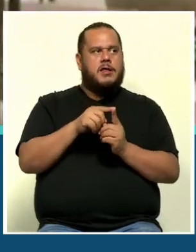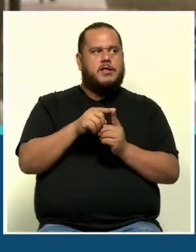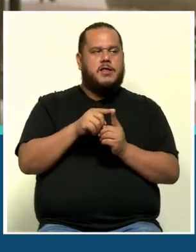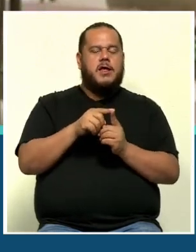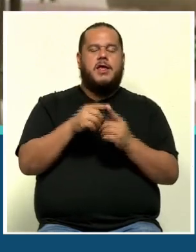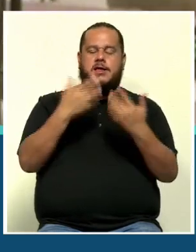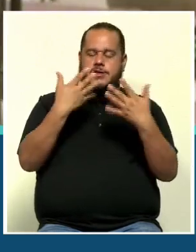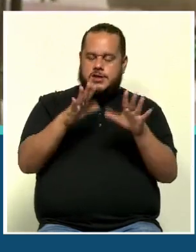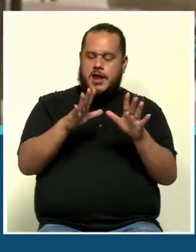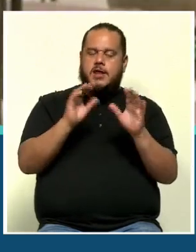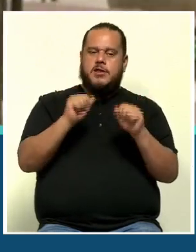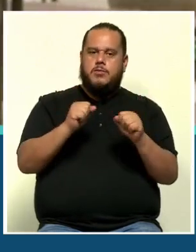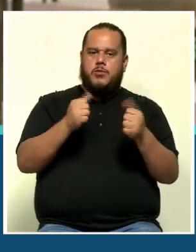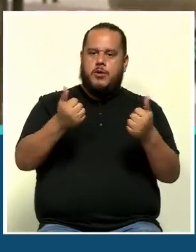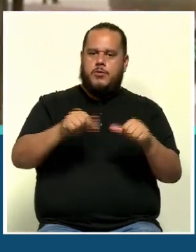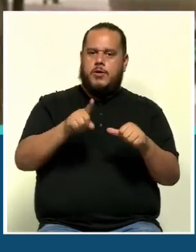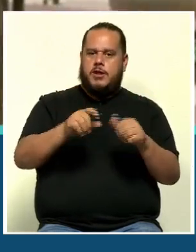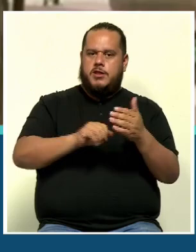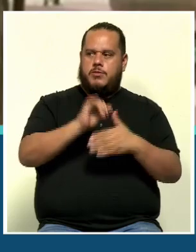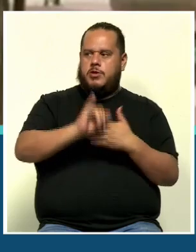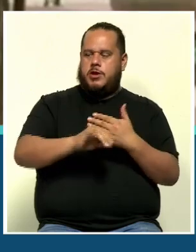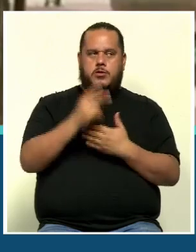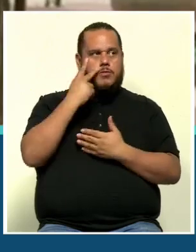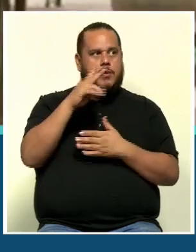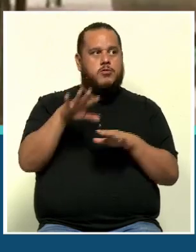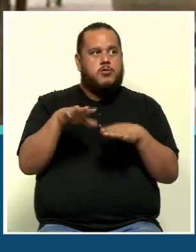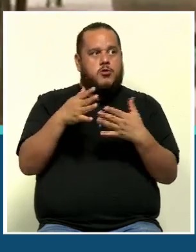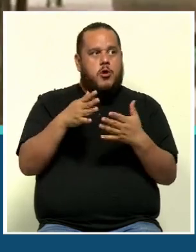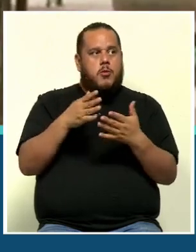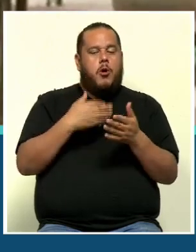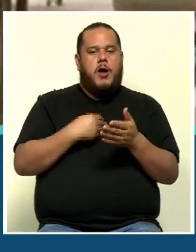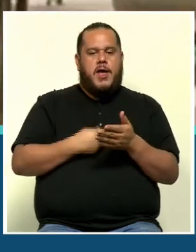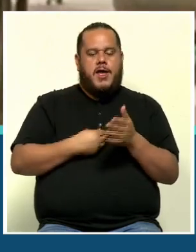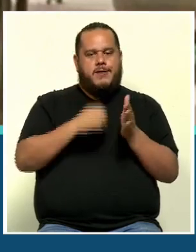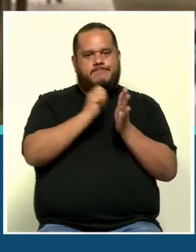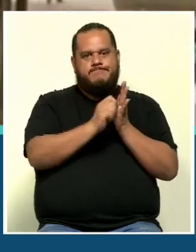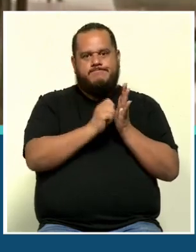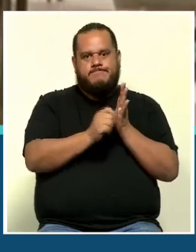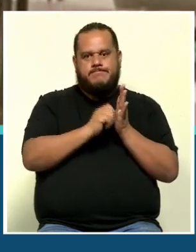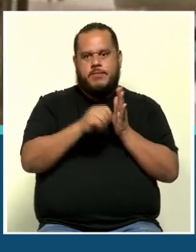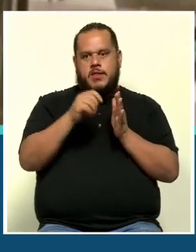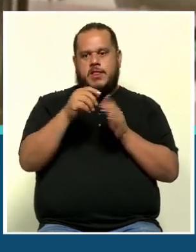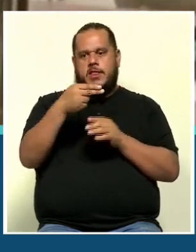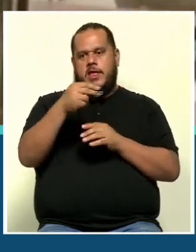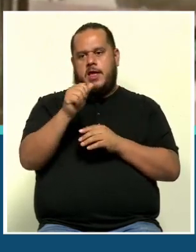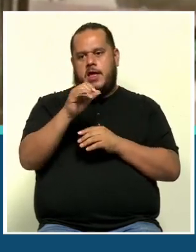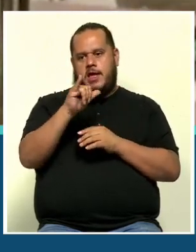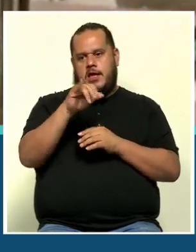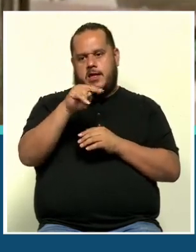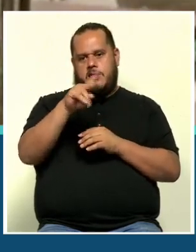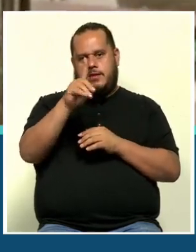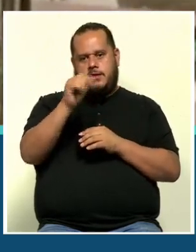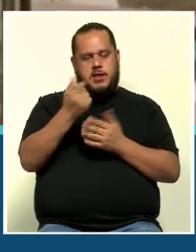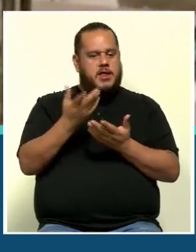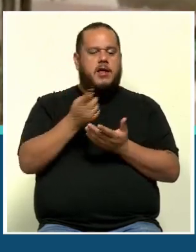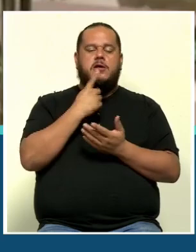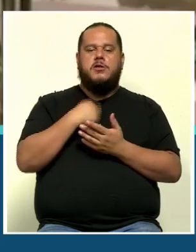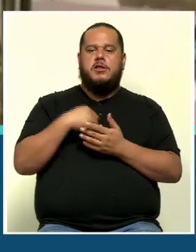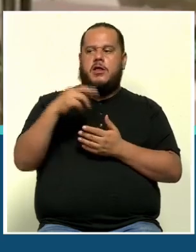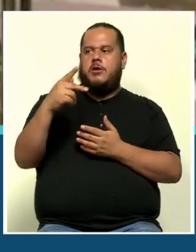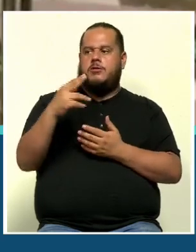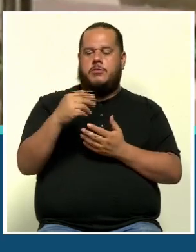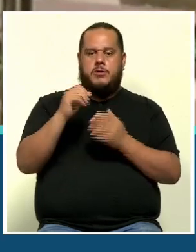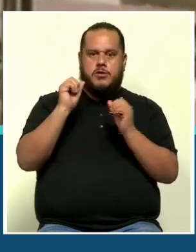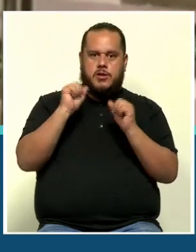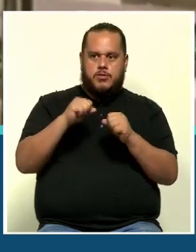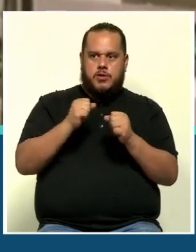este proyecto y vemos cómo reportes aún de Hacienda que fueron entregados o que nos comentaban hoy el resto de los compañeros que pudieron